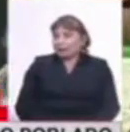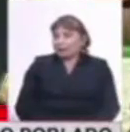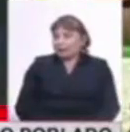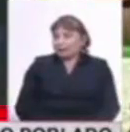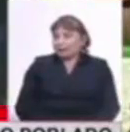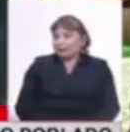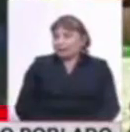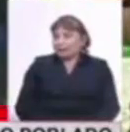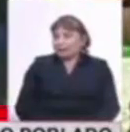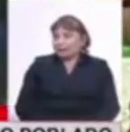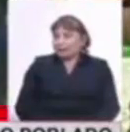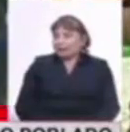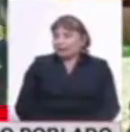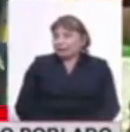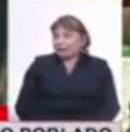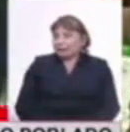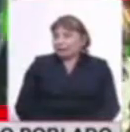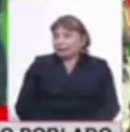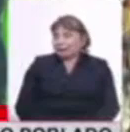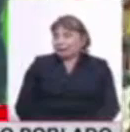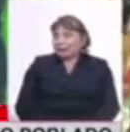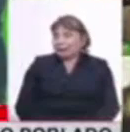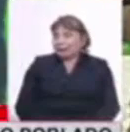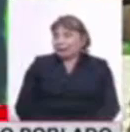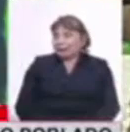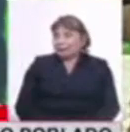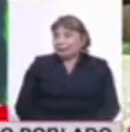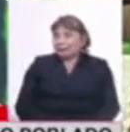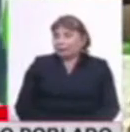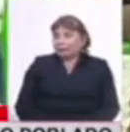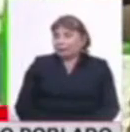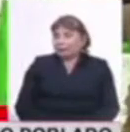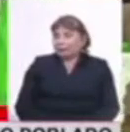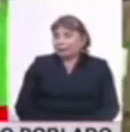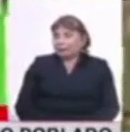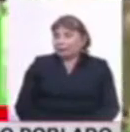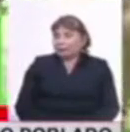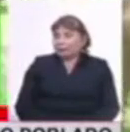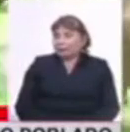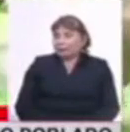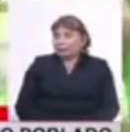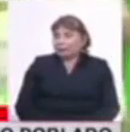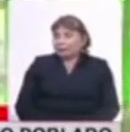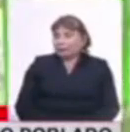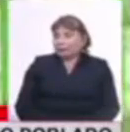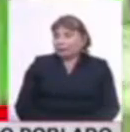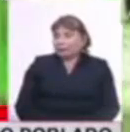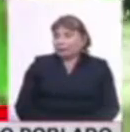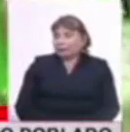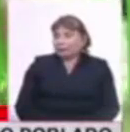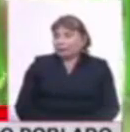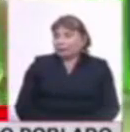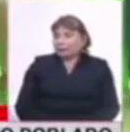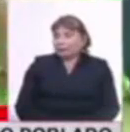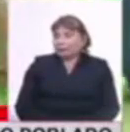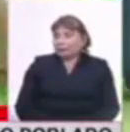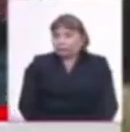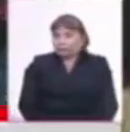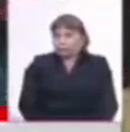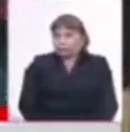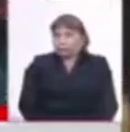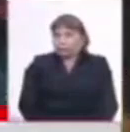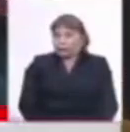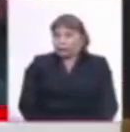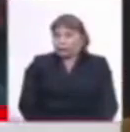Y hasta el día de hoy, hermanos, no pasa nada. ¿Y saben por qué? Porque estas leyes del Congreso declarativas son